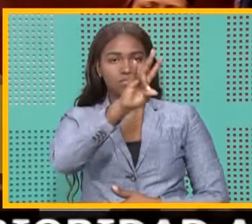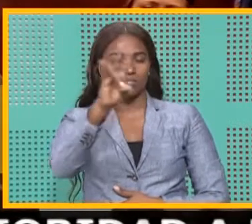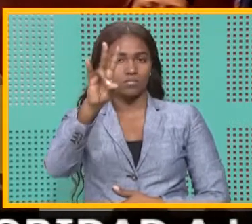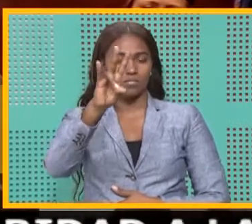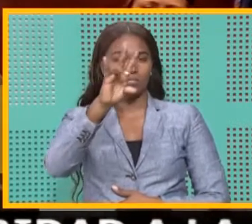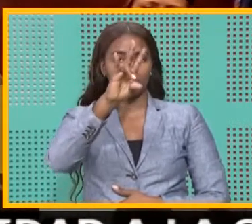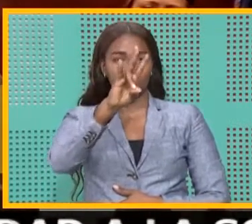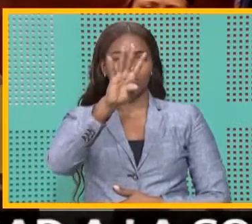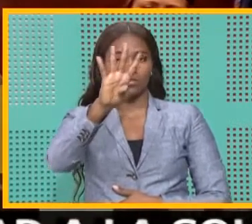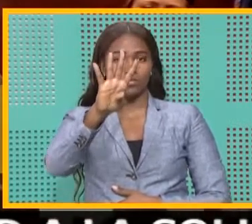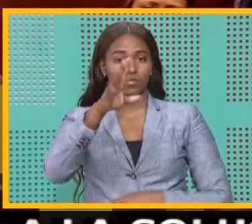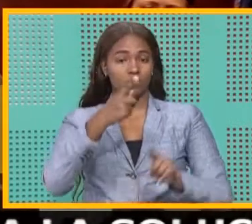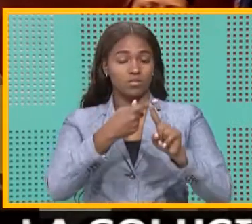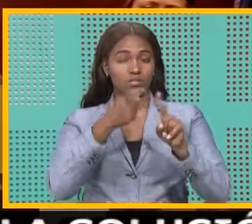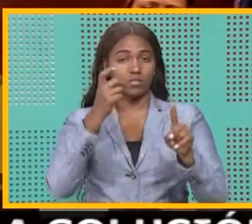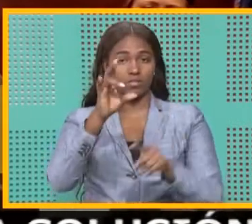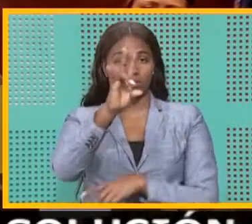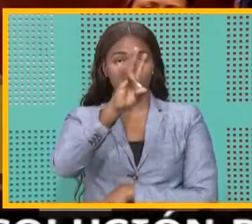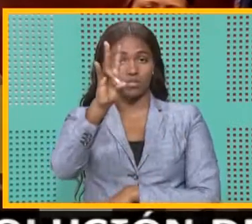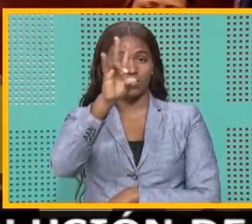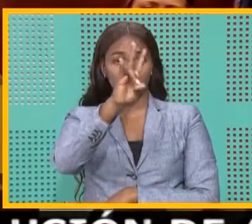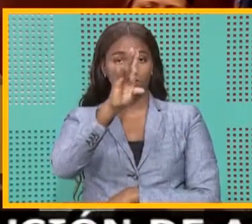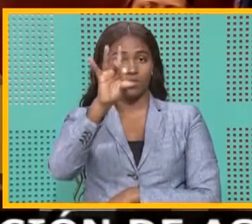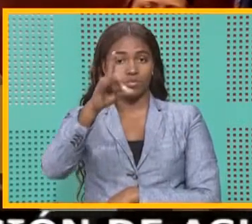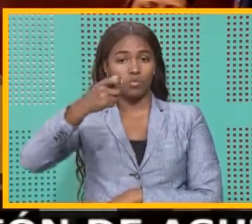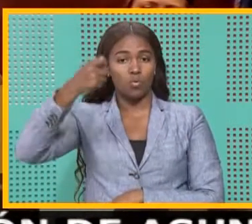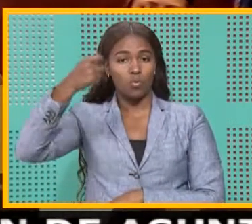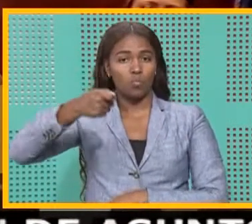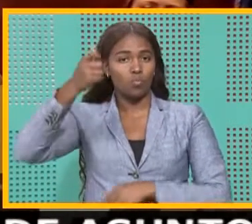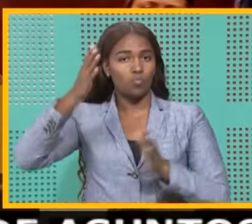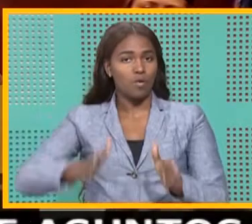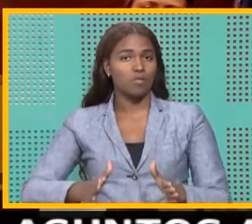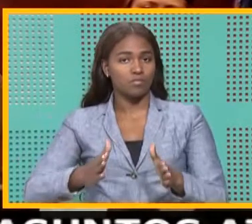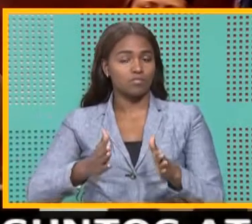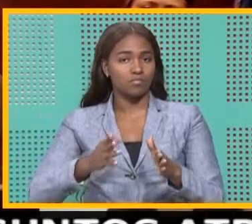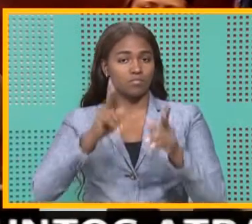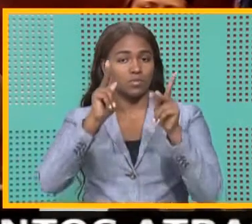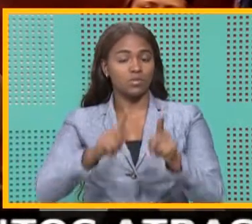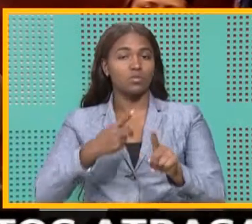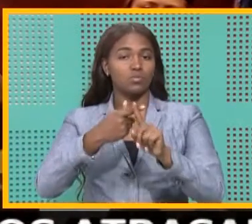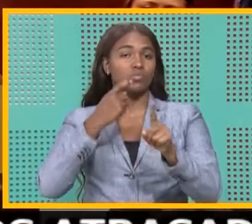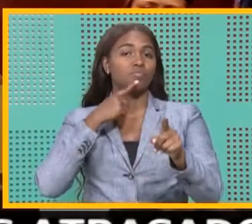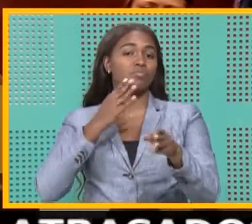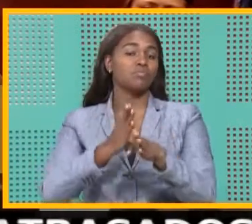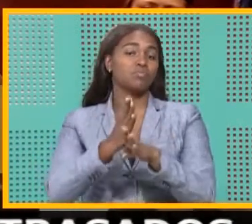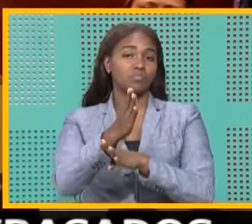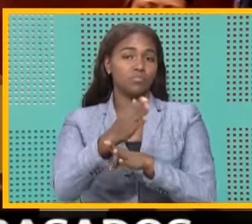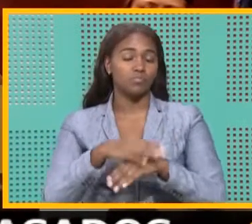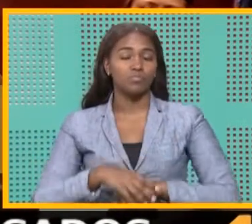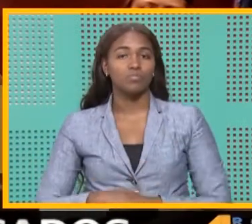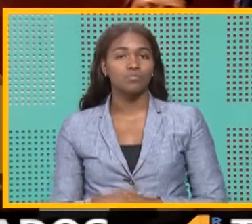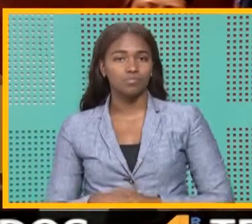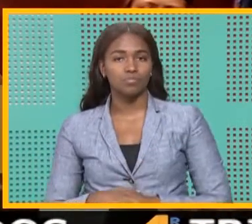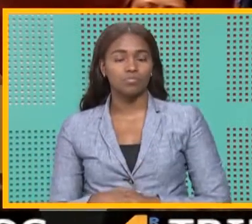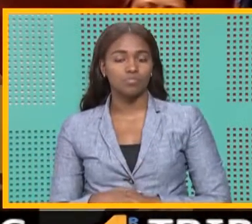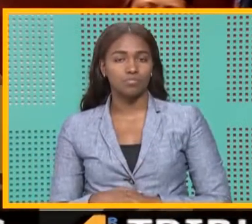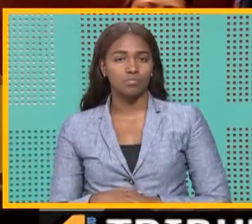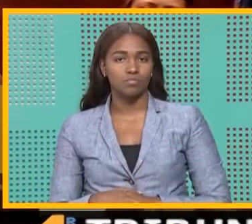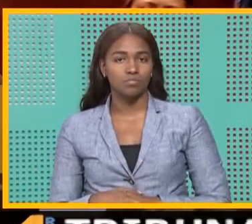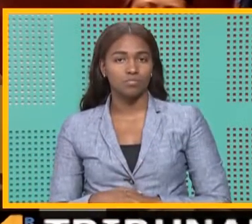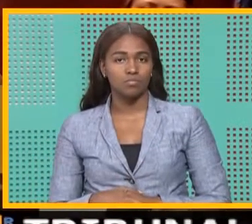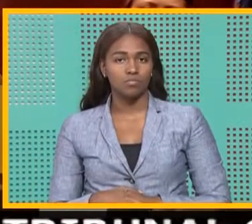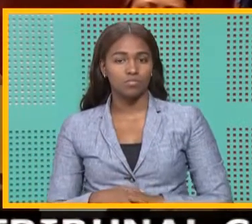774 de los 778 jueces y juezas son de carrera. La totalidad de